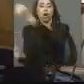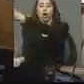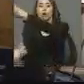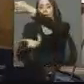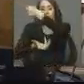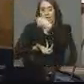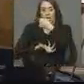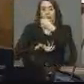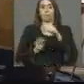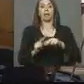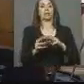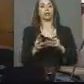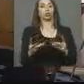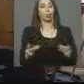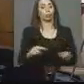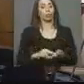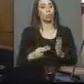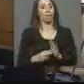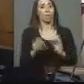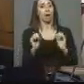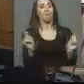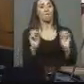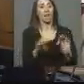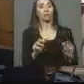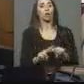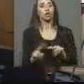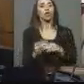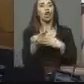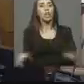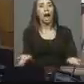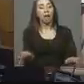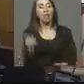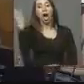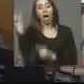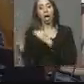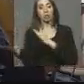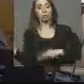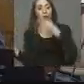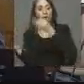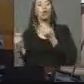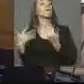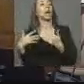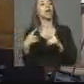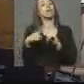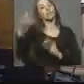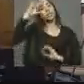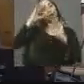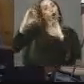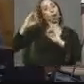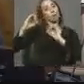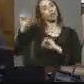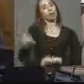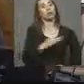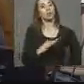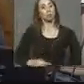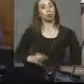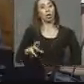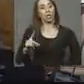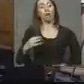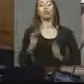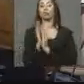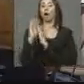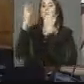basura. Y no hizo nada. Entonces eso se valora. Así como hemos tenido discrepancias en algunos temas con el diputado Hernández, ahora yo lo aplaudo por